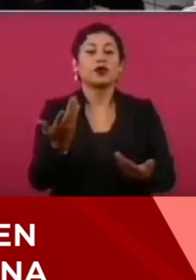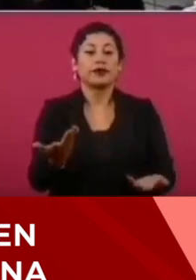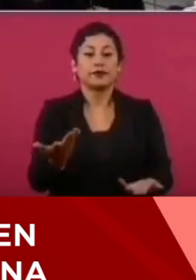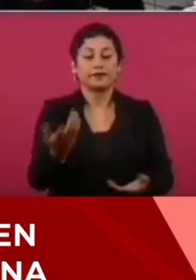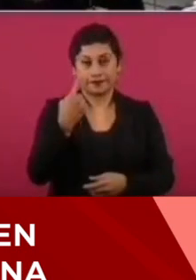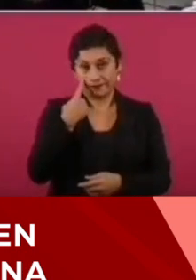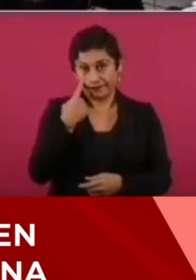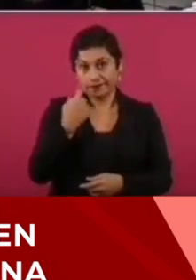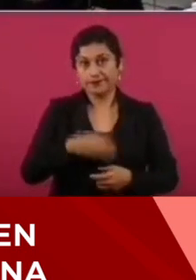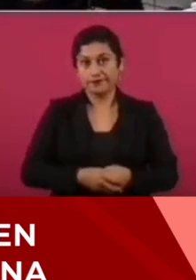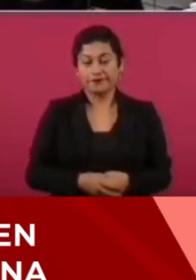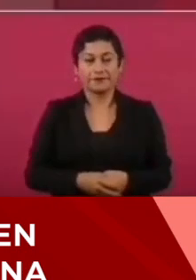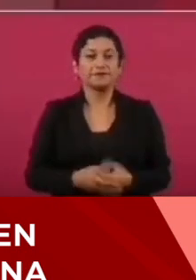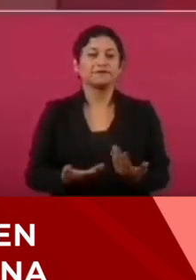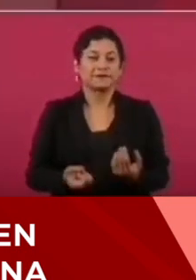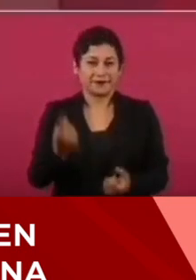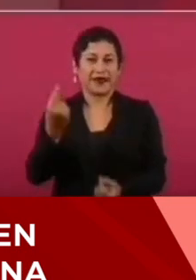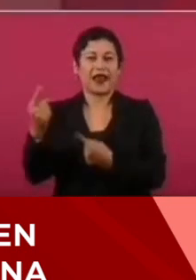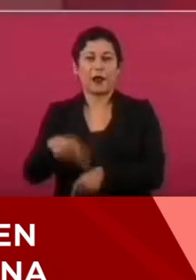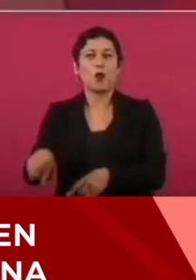yo foto